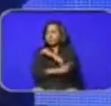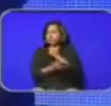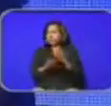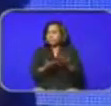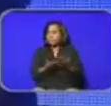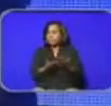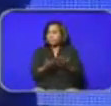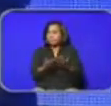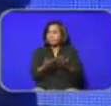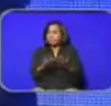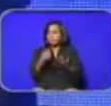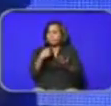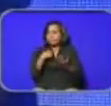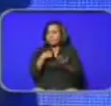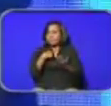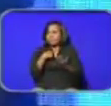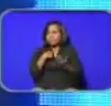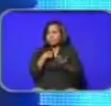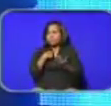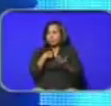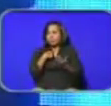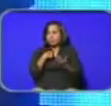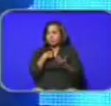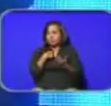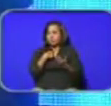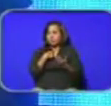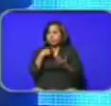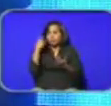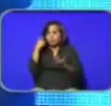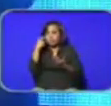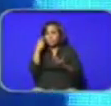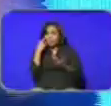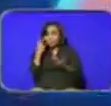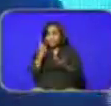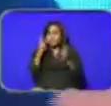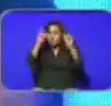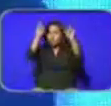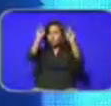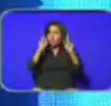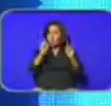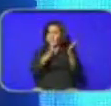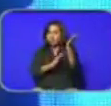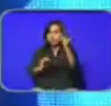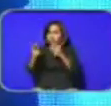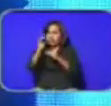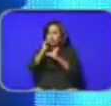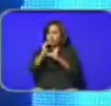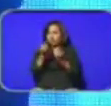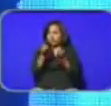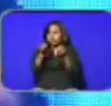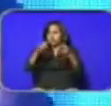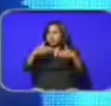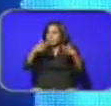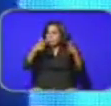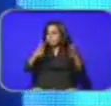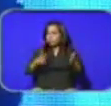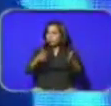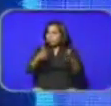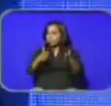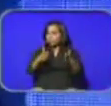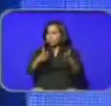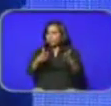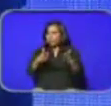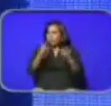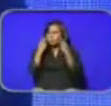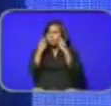yo, desde la visión de la educación superior, puedo, como muchos panameños, percibir que el problema que nosotros vemos